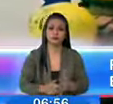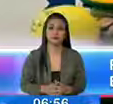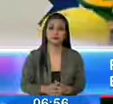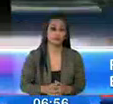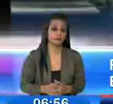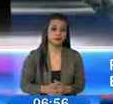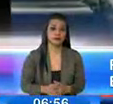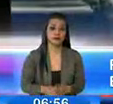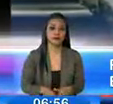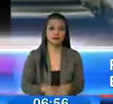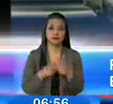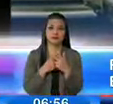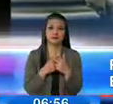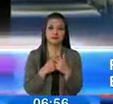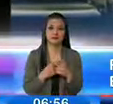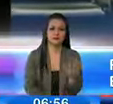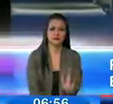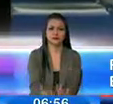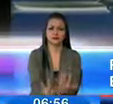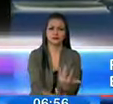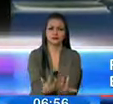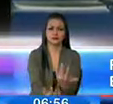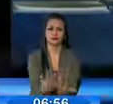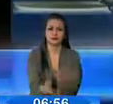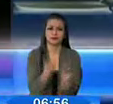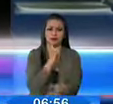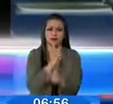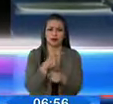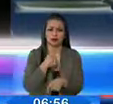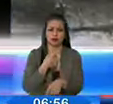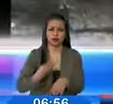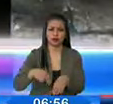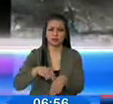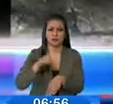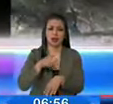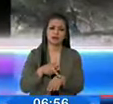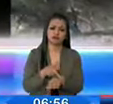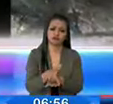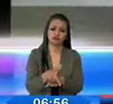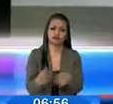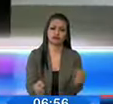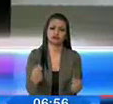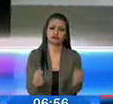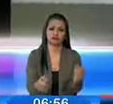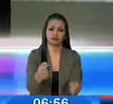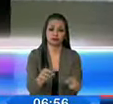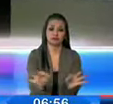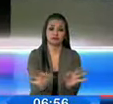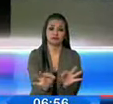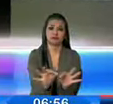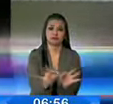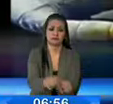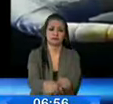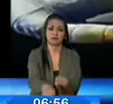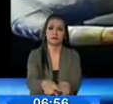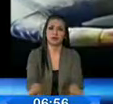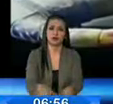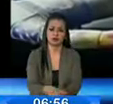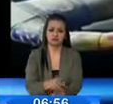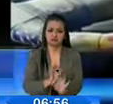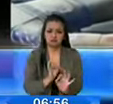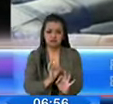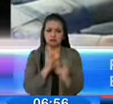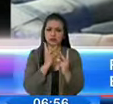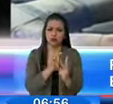lo que hago es bajar el pase corriente, que es lo normal porque nosotros tenemos pase para cortar la electricidad. Y no, hasta el momento no le parece cuál es